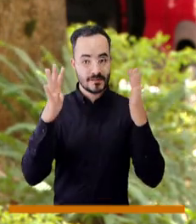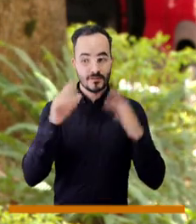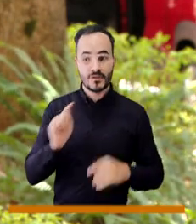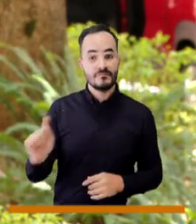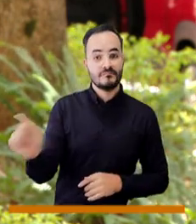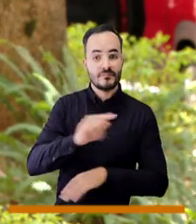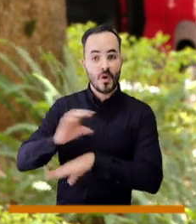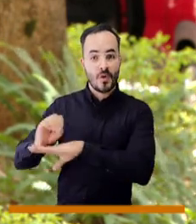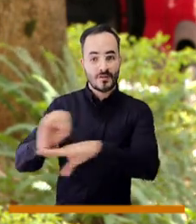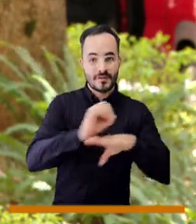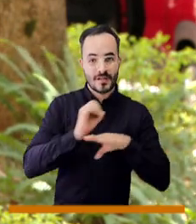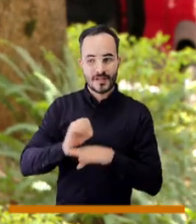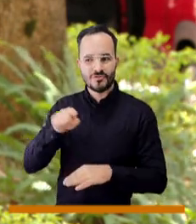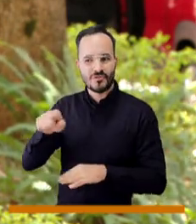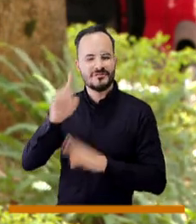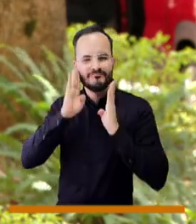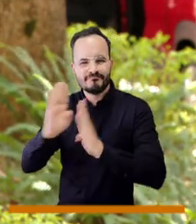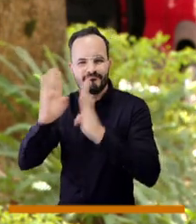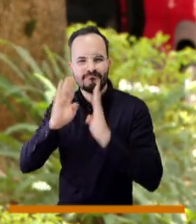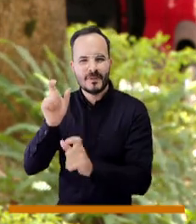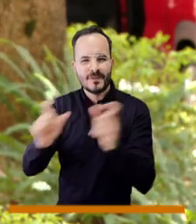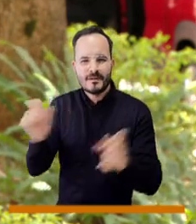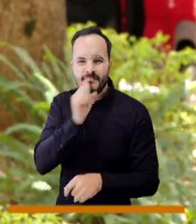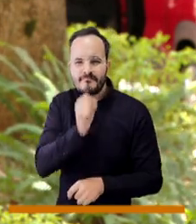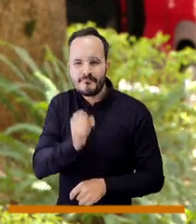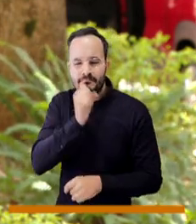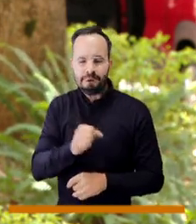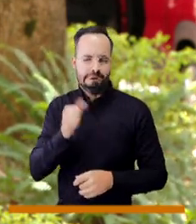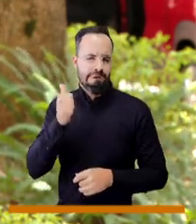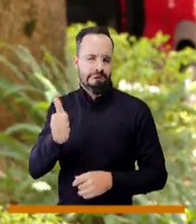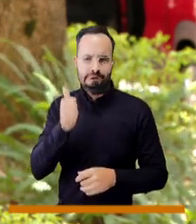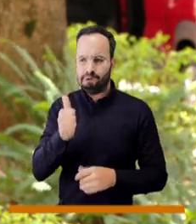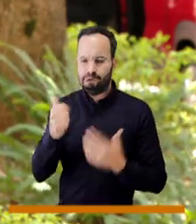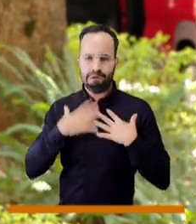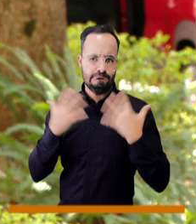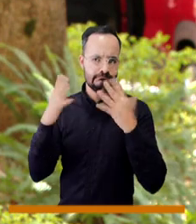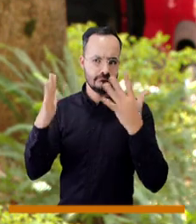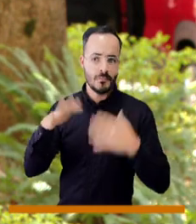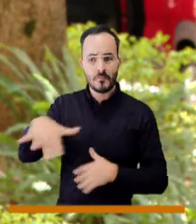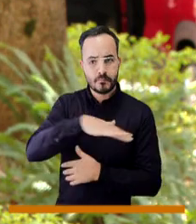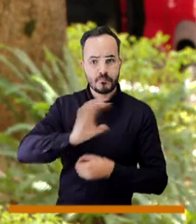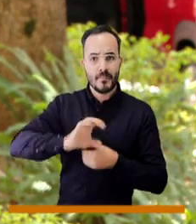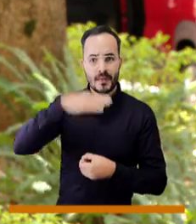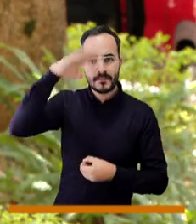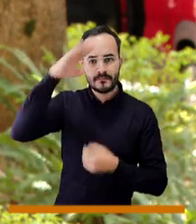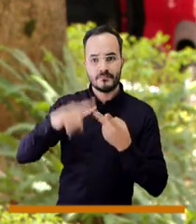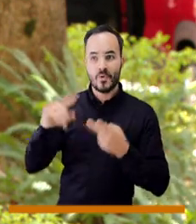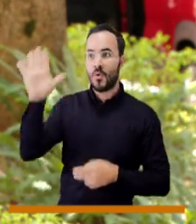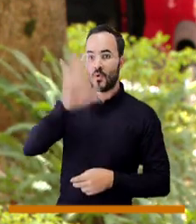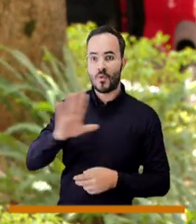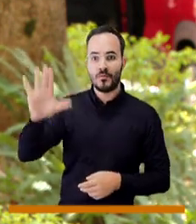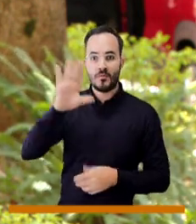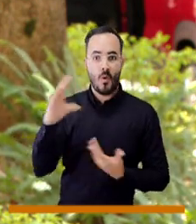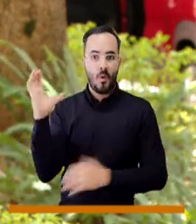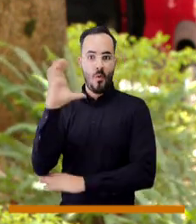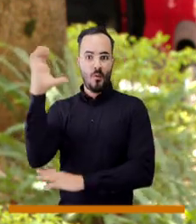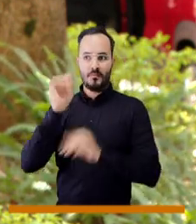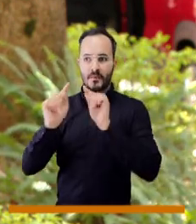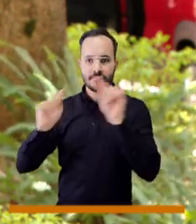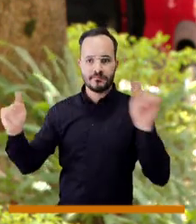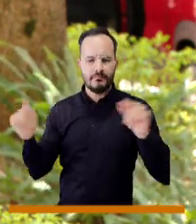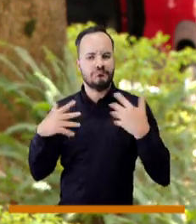felicitar a todas las organizaciones de adultos mayores que en la ciudad, en el departamento y en el país, trabajan